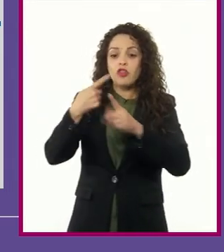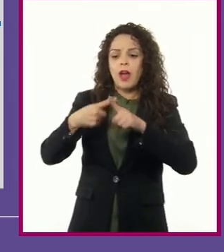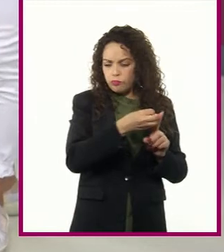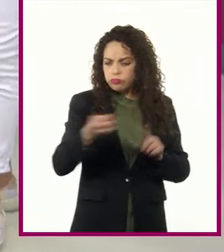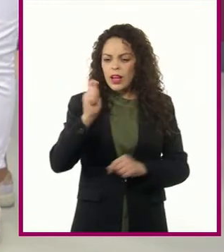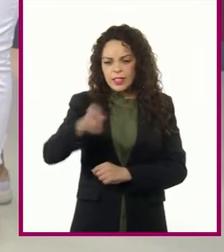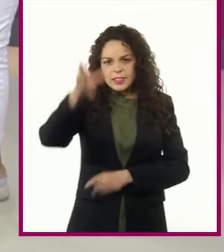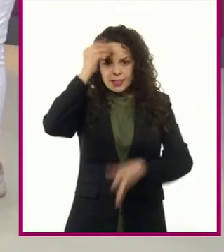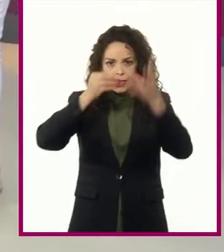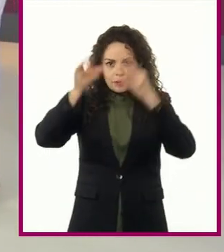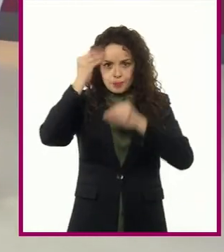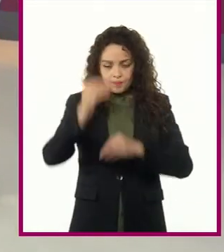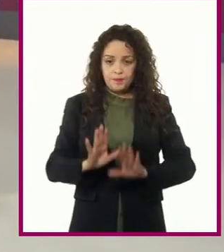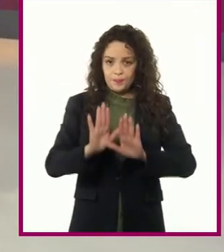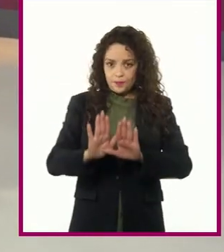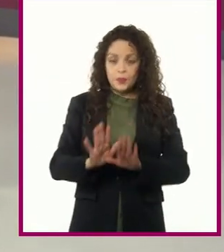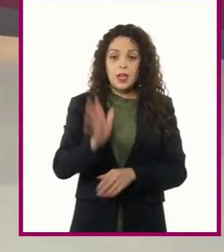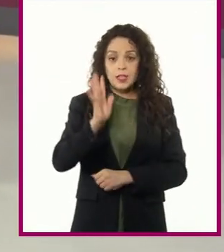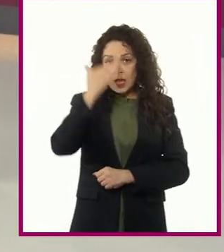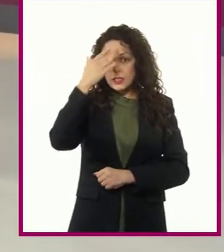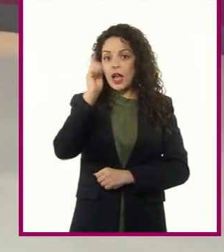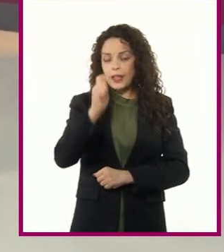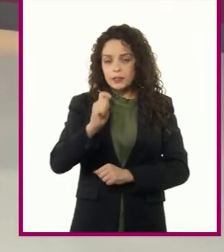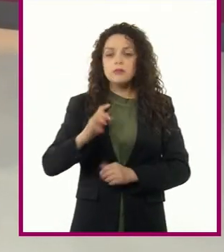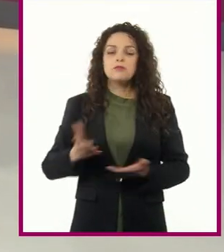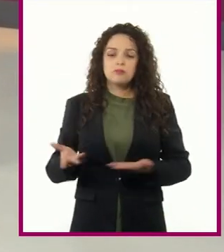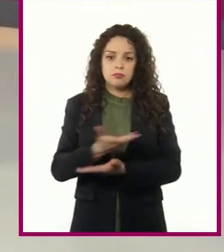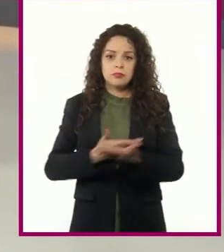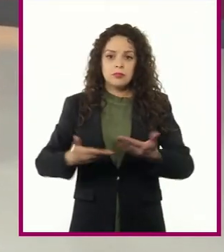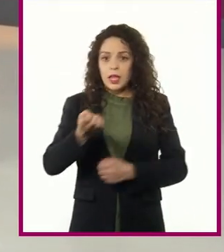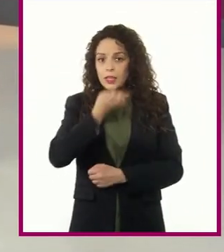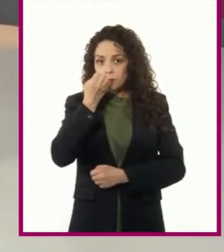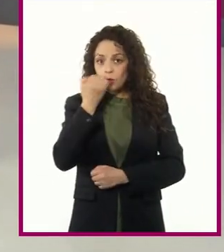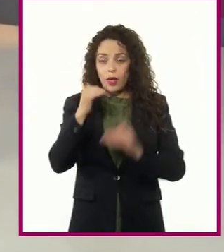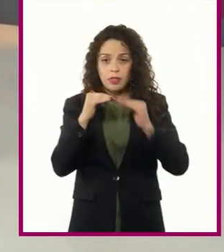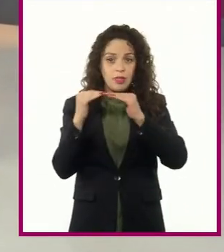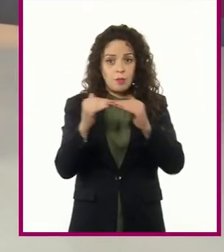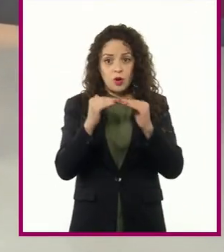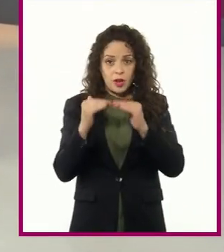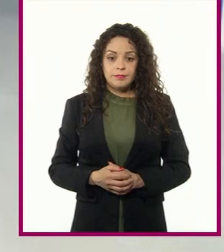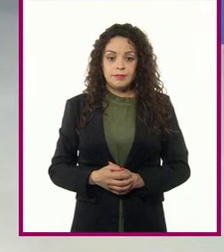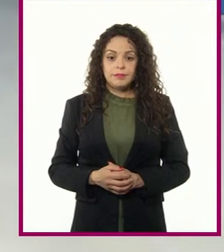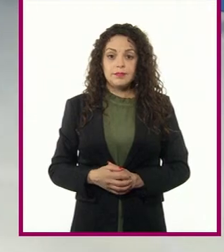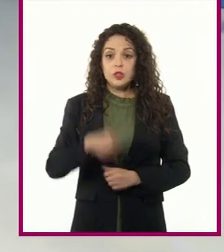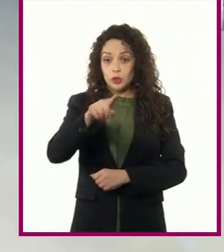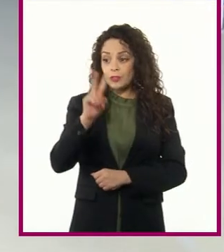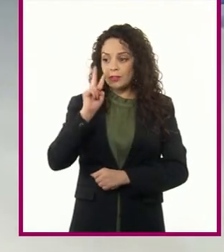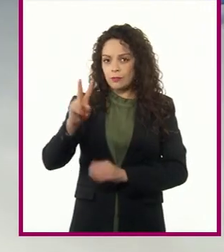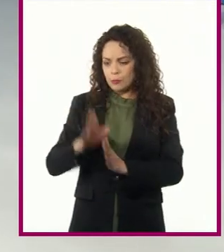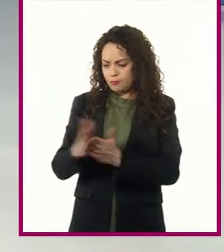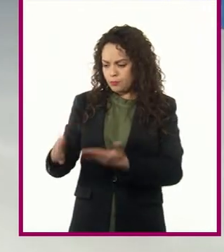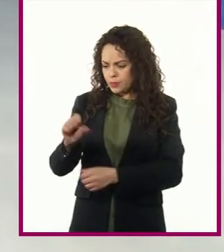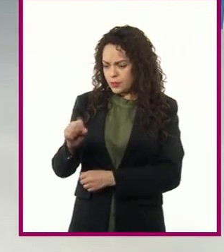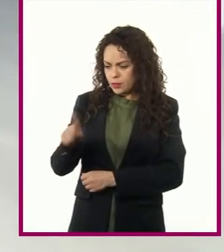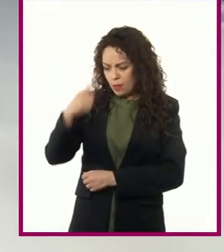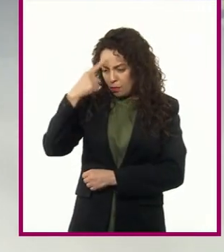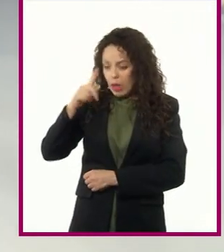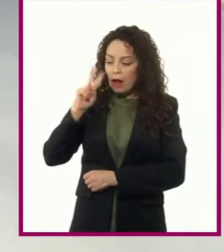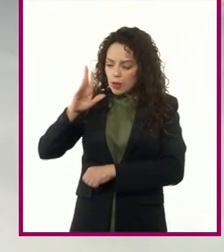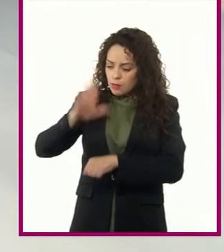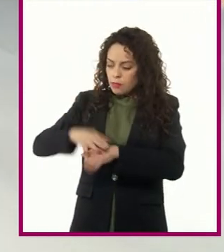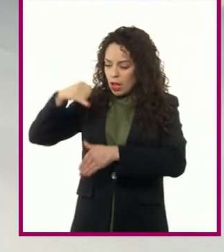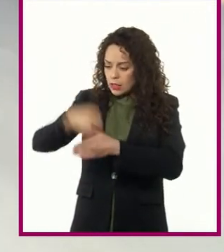familia y/o docentes. Estimadas alumnas y alumnos, estamos por terminar la sesión,